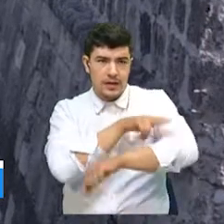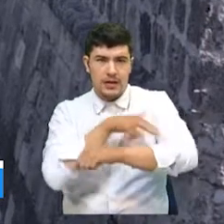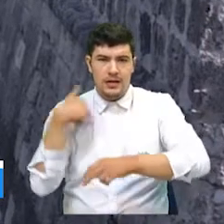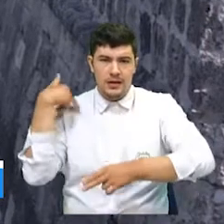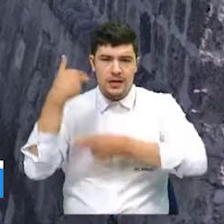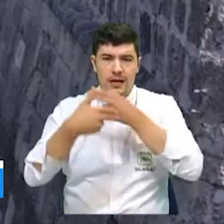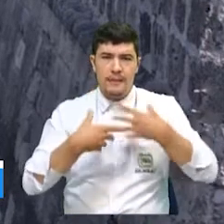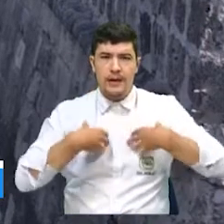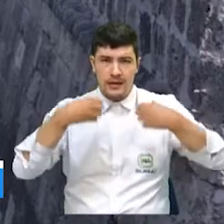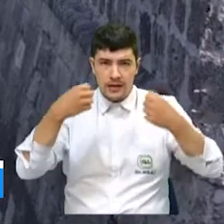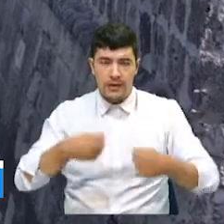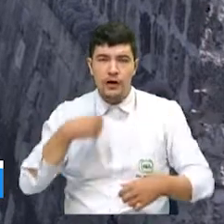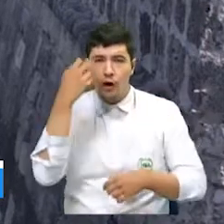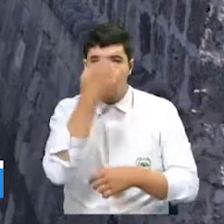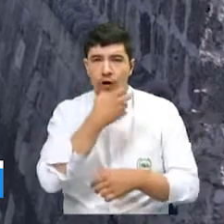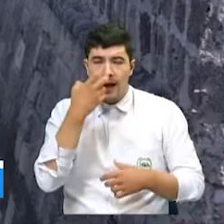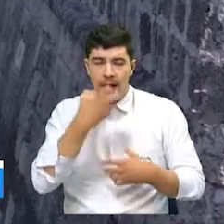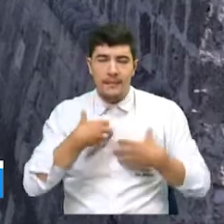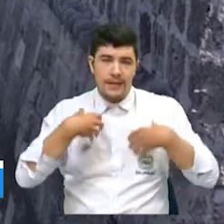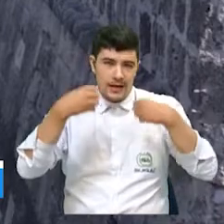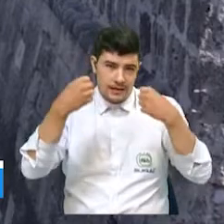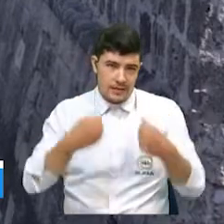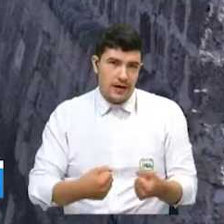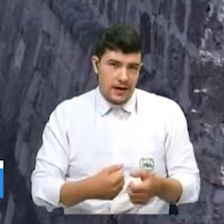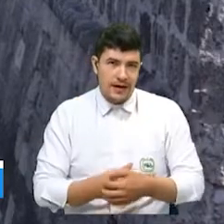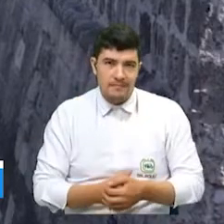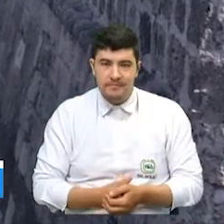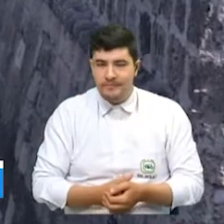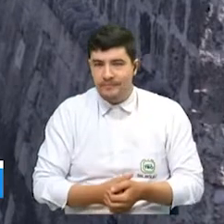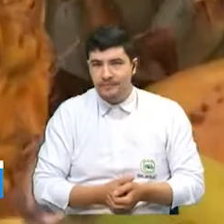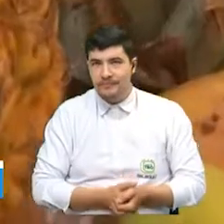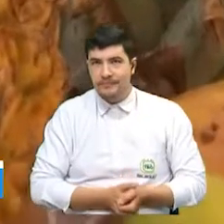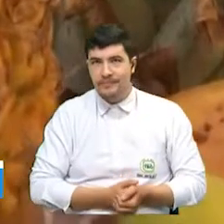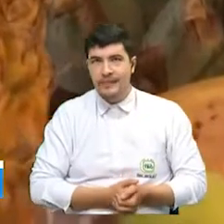considerado patrimonio oral e inmaterial de la humanidad.